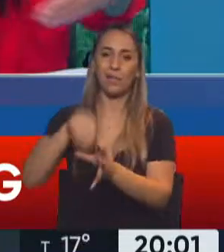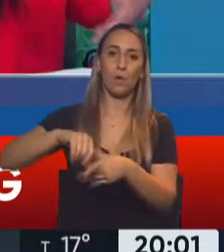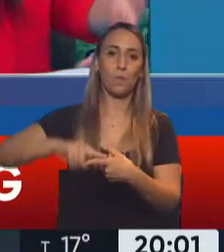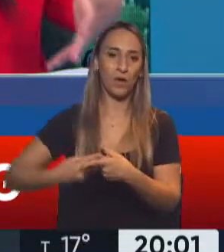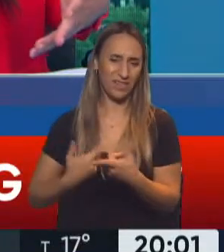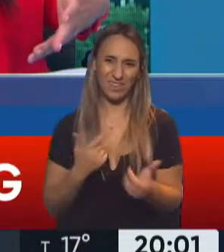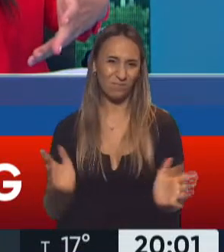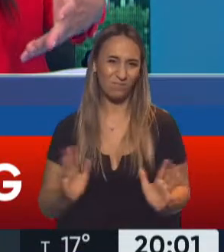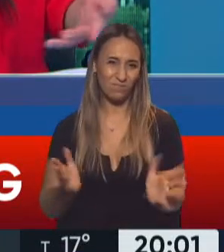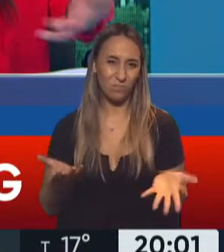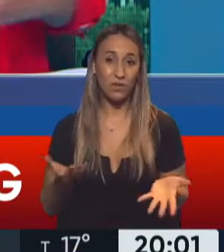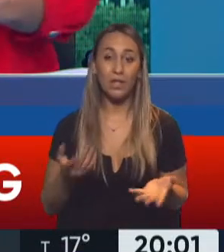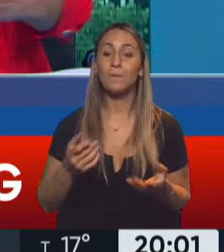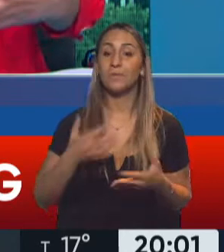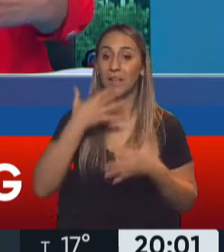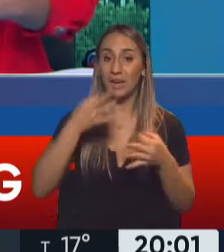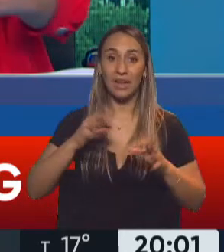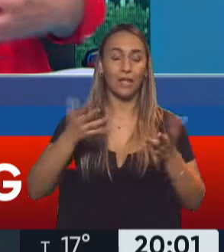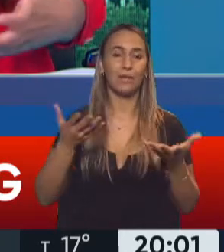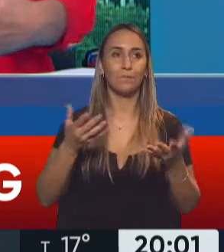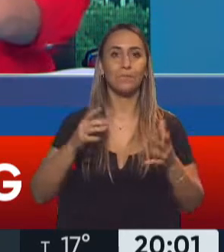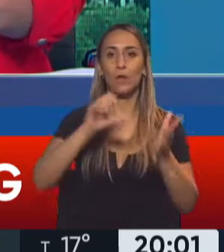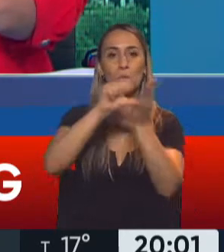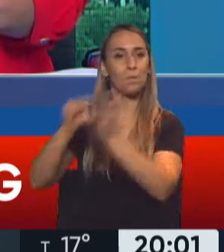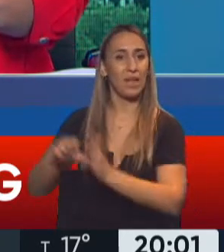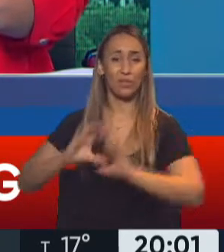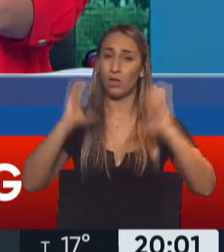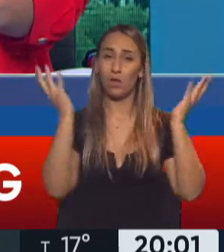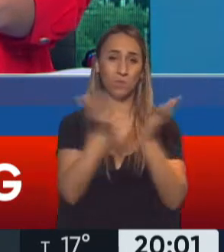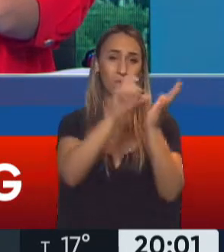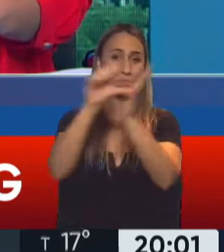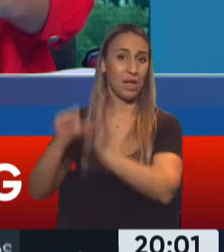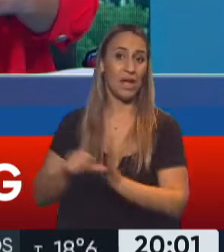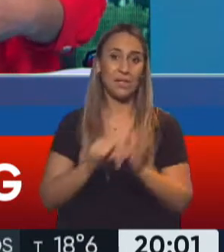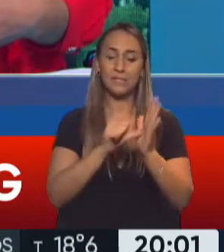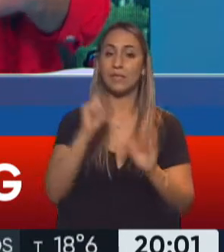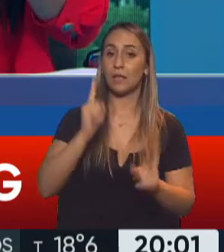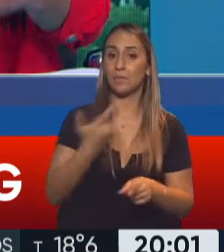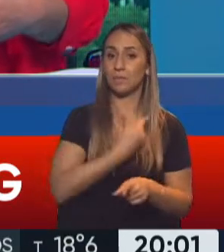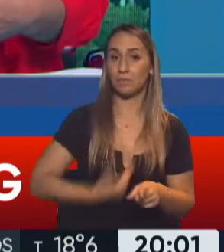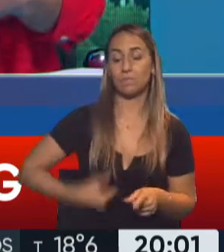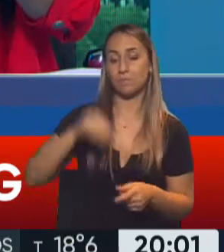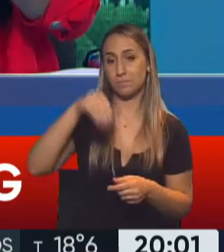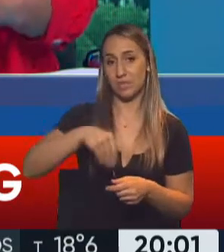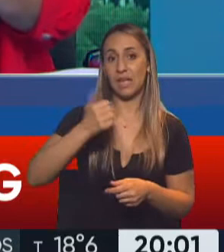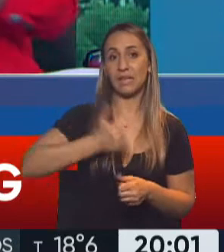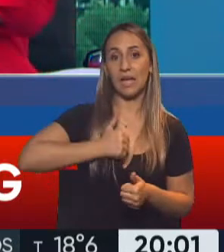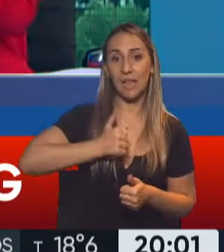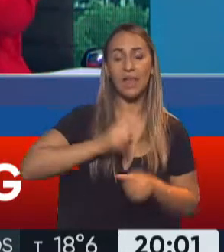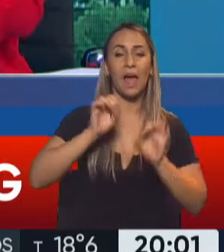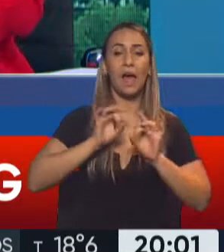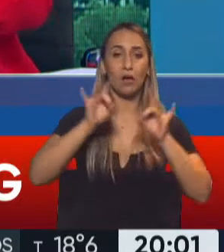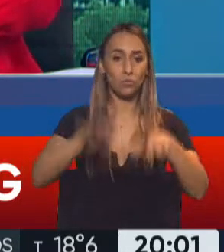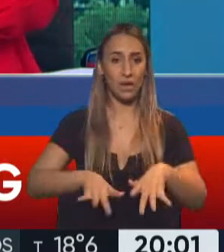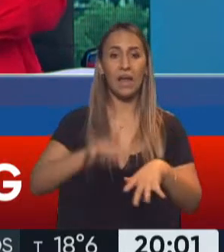porque generó un impacto en todos los distintos países del mundo y los mandatarios del mundo. De hecho, Reino Unido y Canadá y Australia salieron